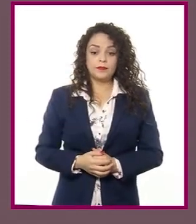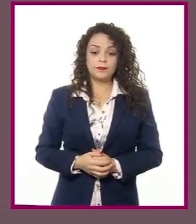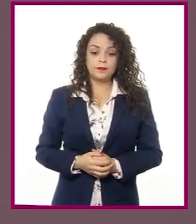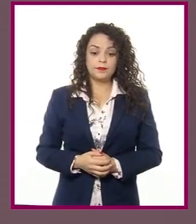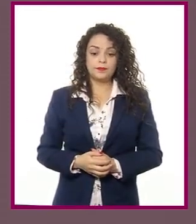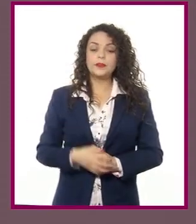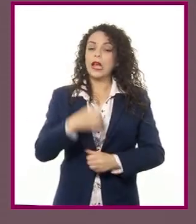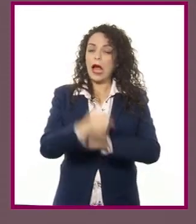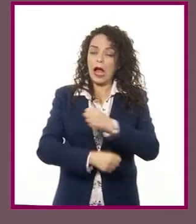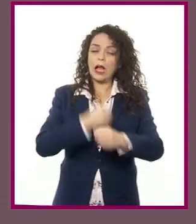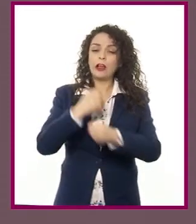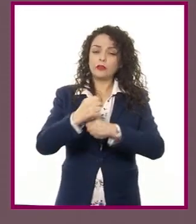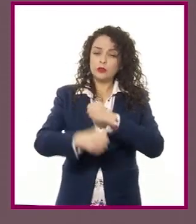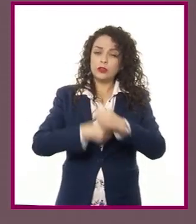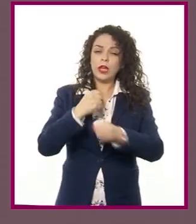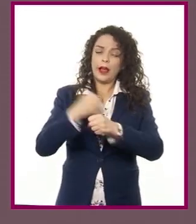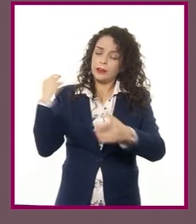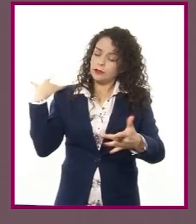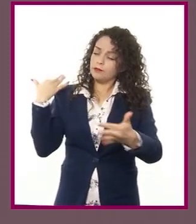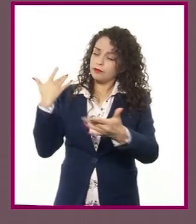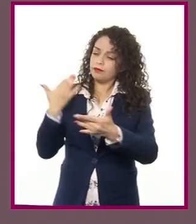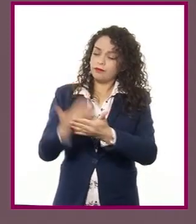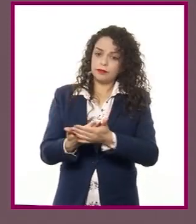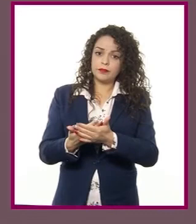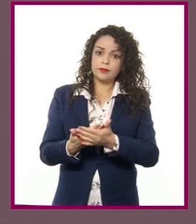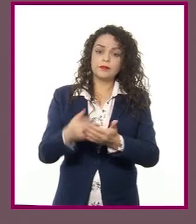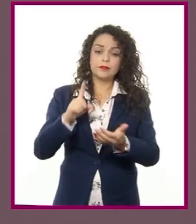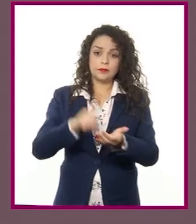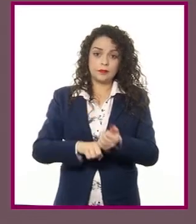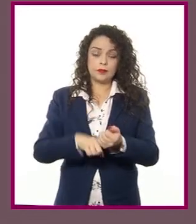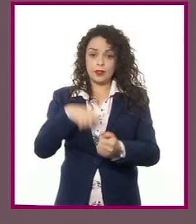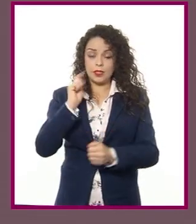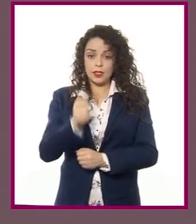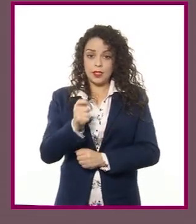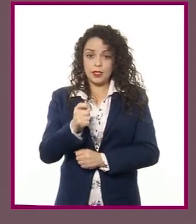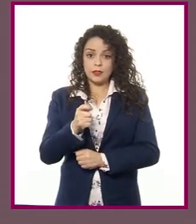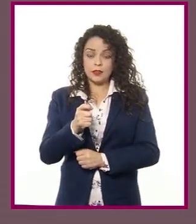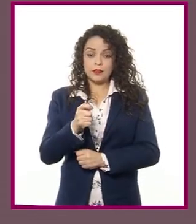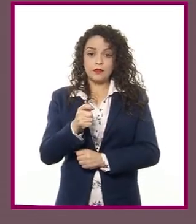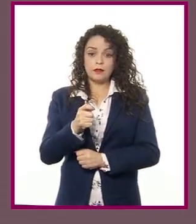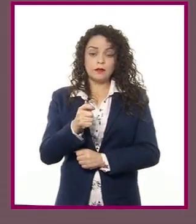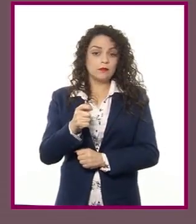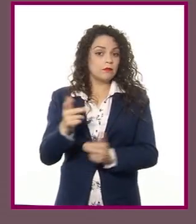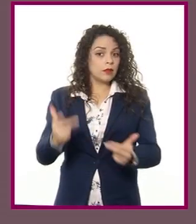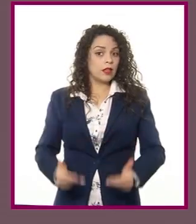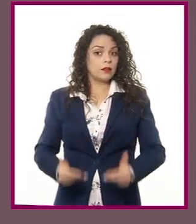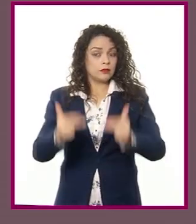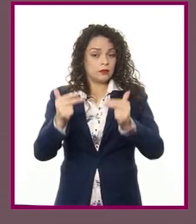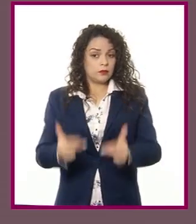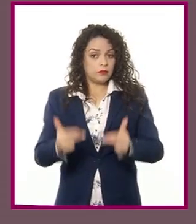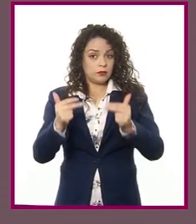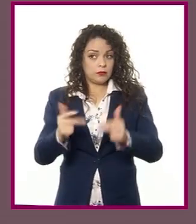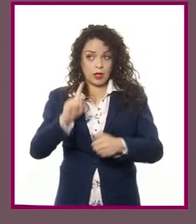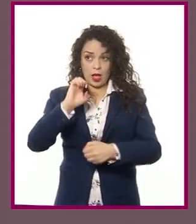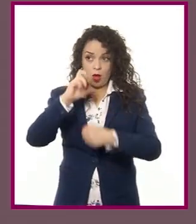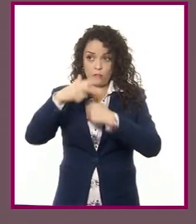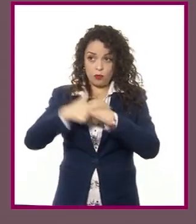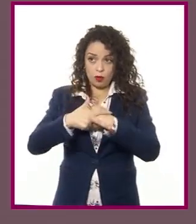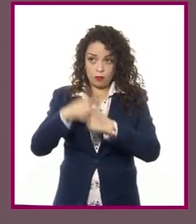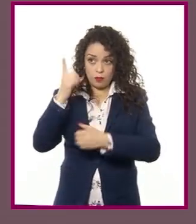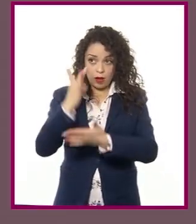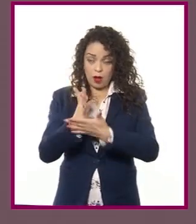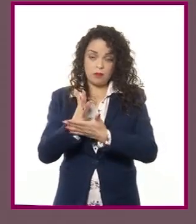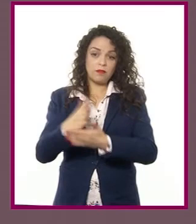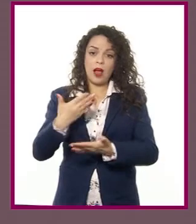Con el paso de los años, fue incluso más allá de la mera integración de un mercado europeo, pues ahora tiene proyectos